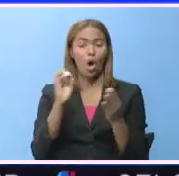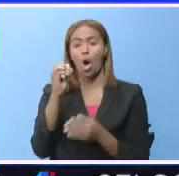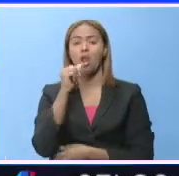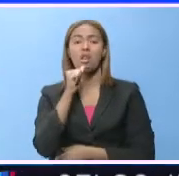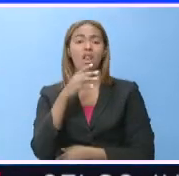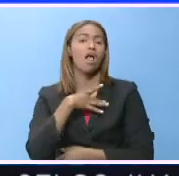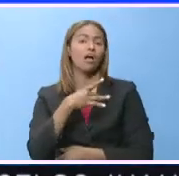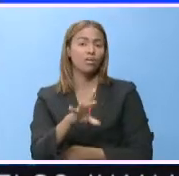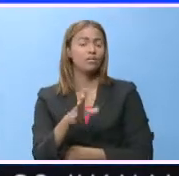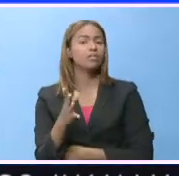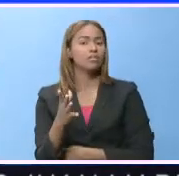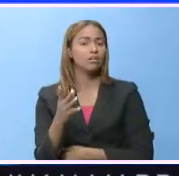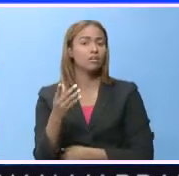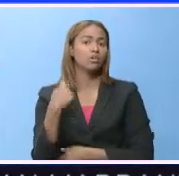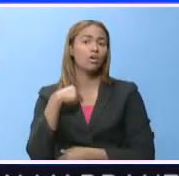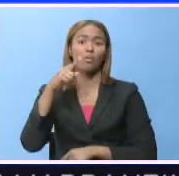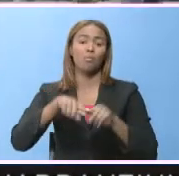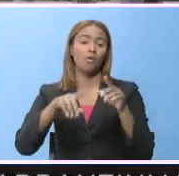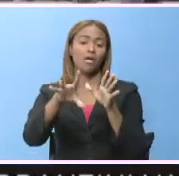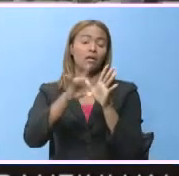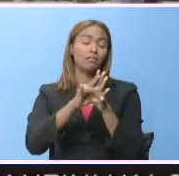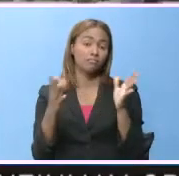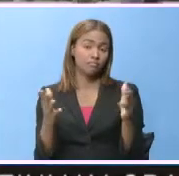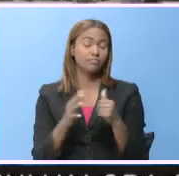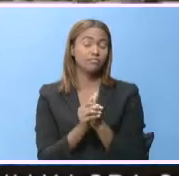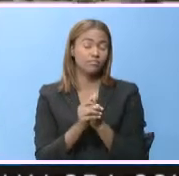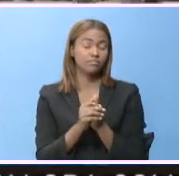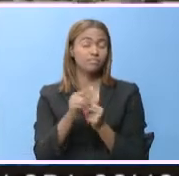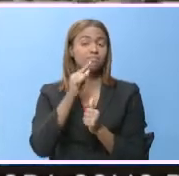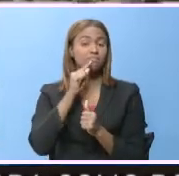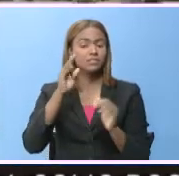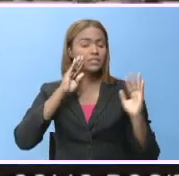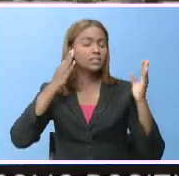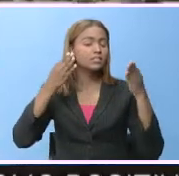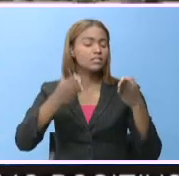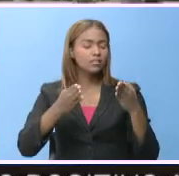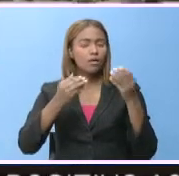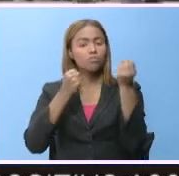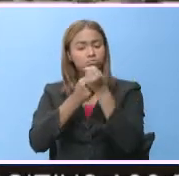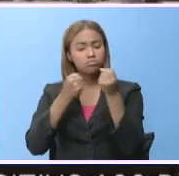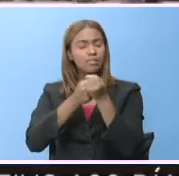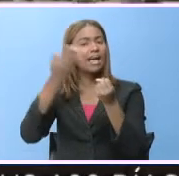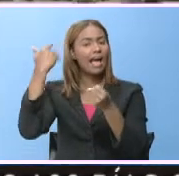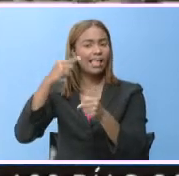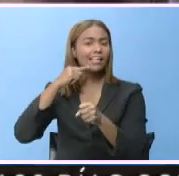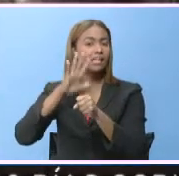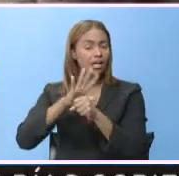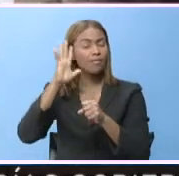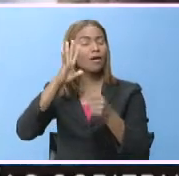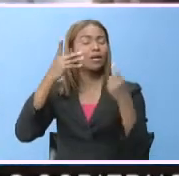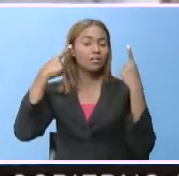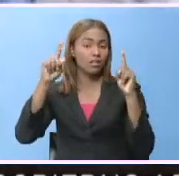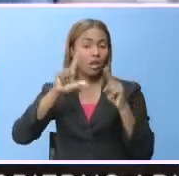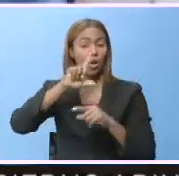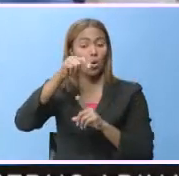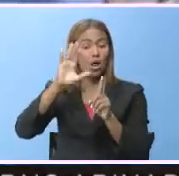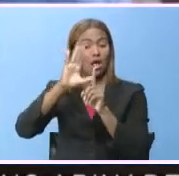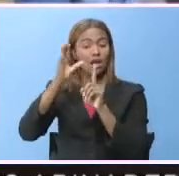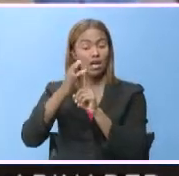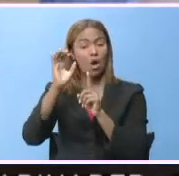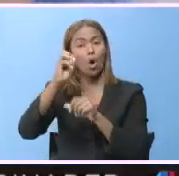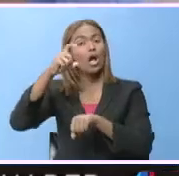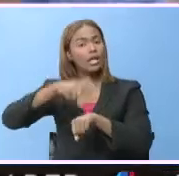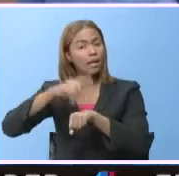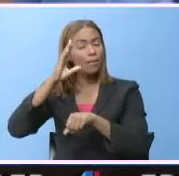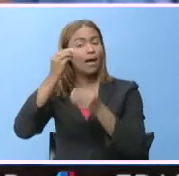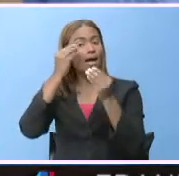le gusta, pues no puede haber reelección. Manifestó que está concentrado en cumplir con lo que había prometido y que luego las circunstancias y el tiempo dirán